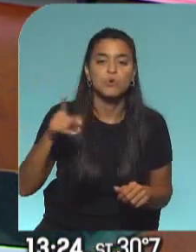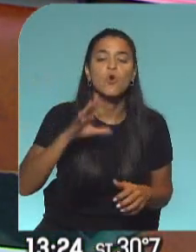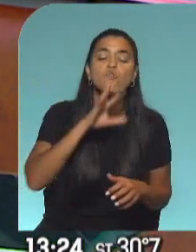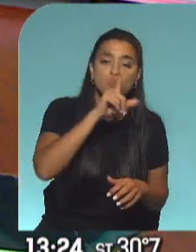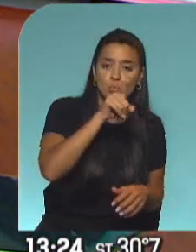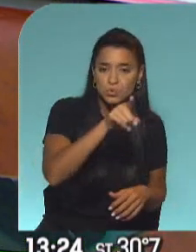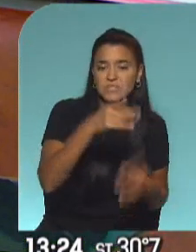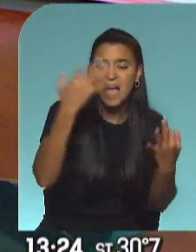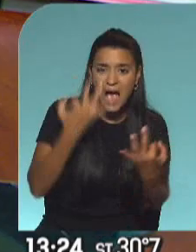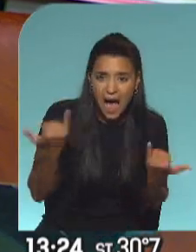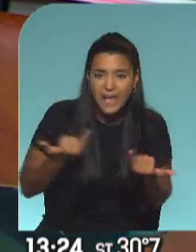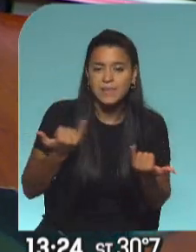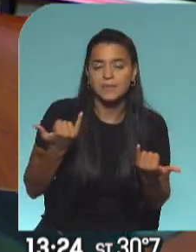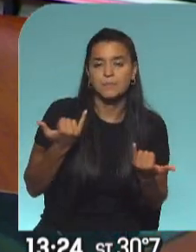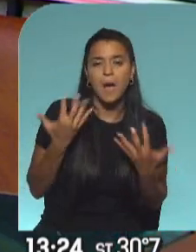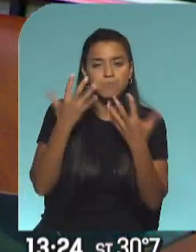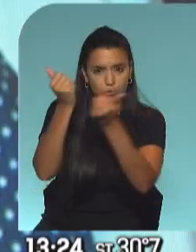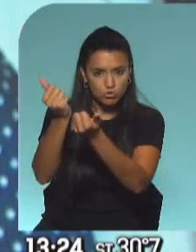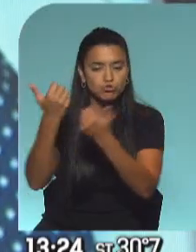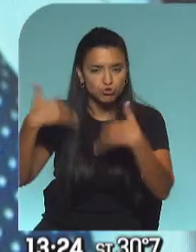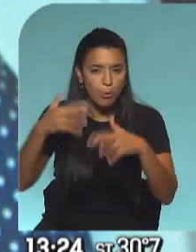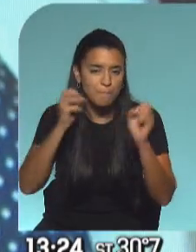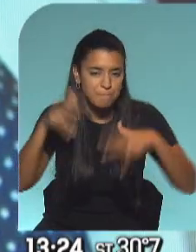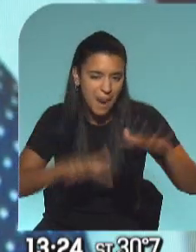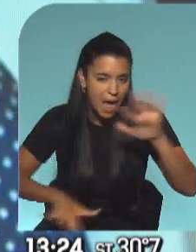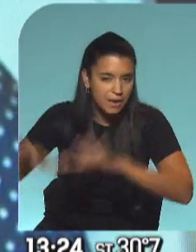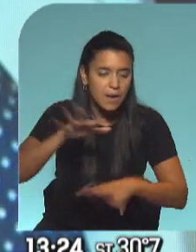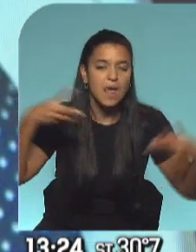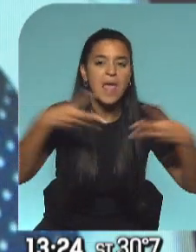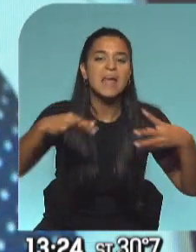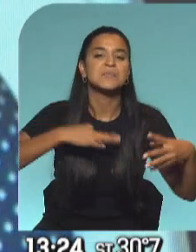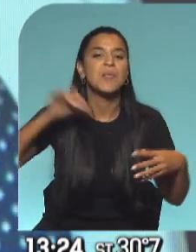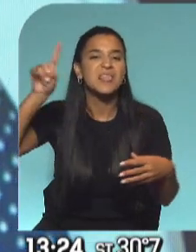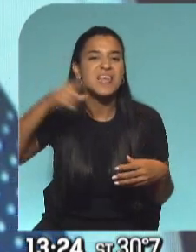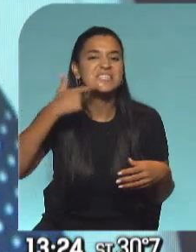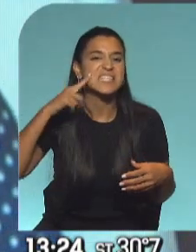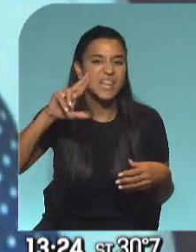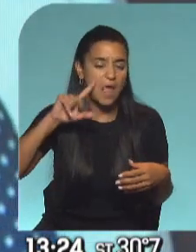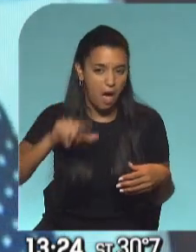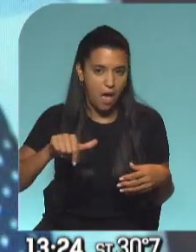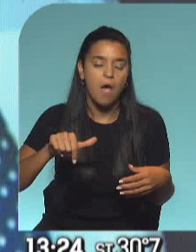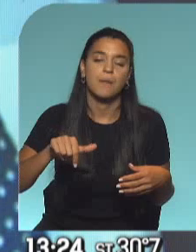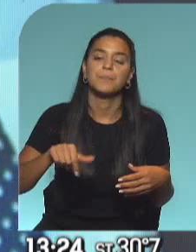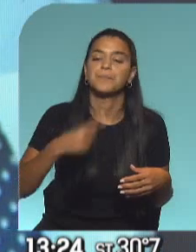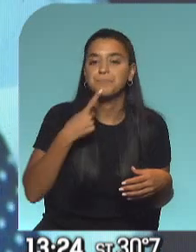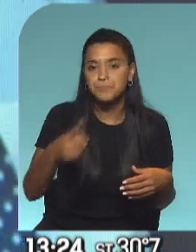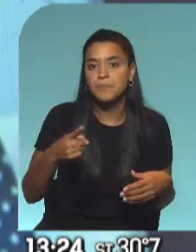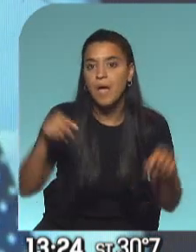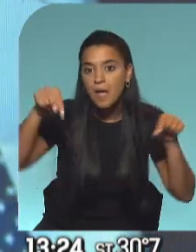todos sabemos, una intervención muy estratégica en la guerra civil siria. De hecho, es lo que le permitió a al-Assad en el